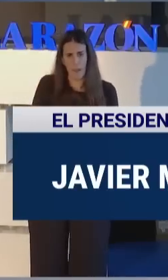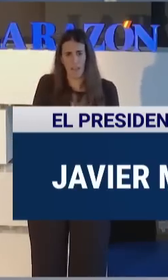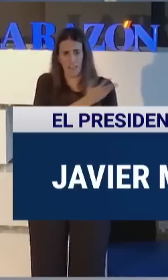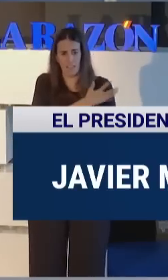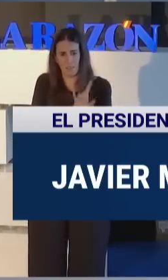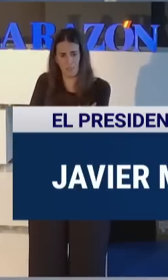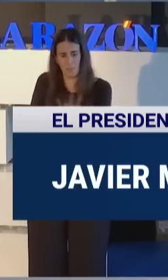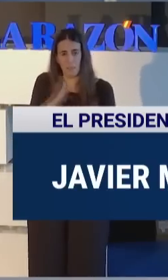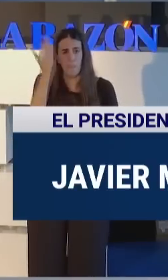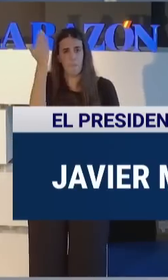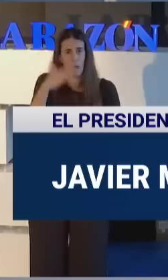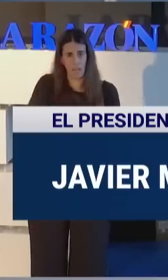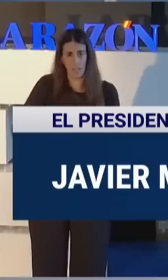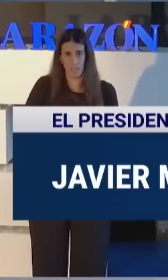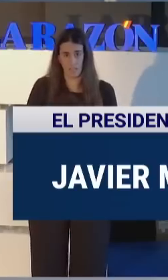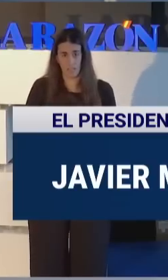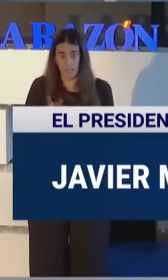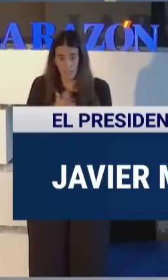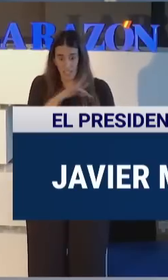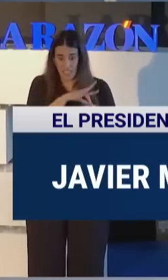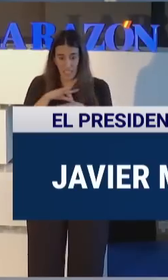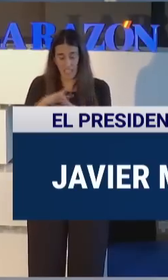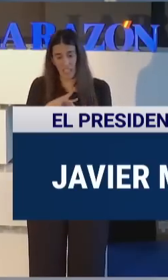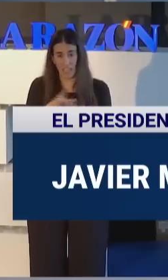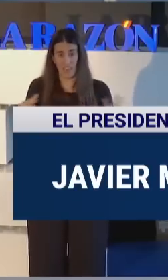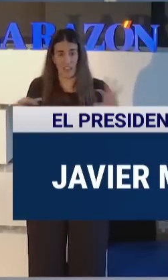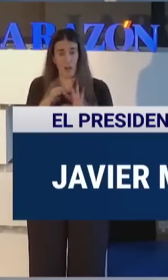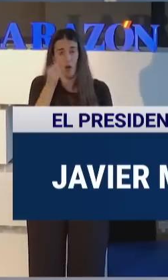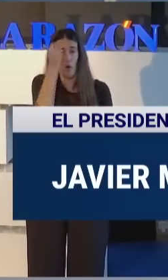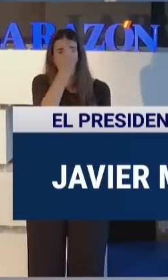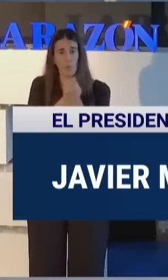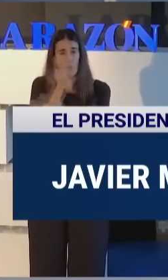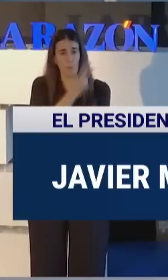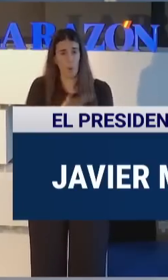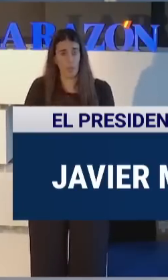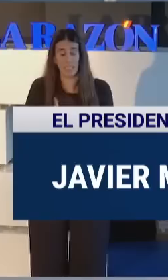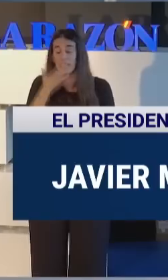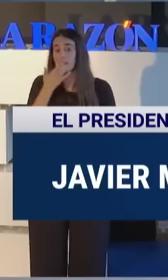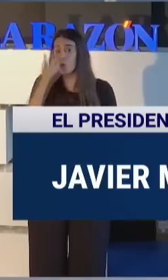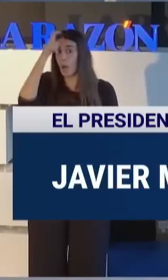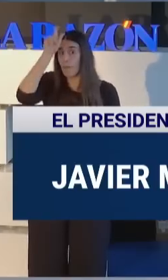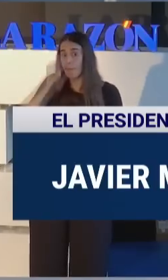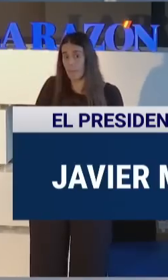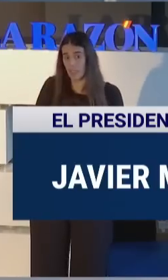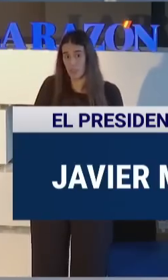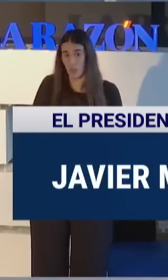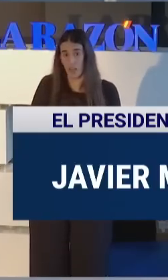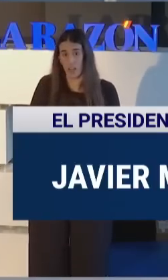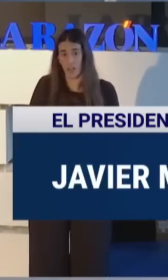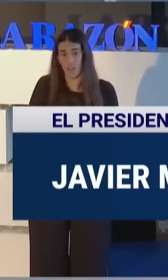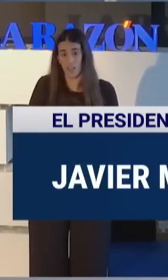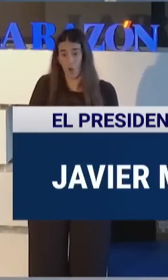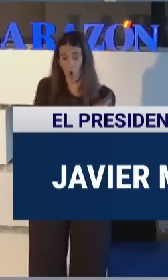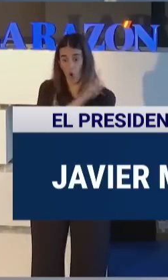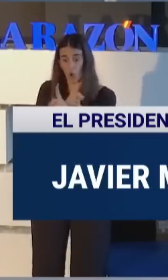mal. Entonces eso es una guía de la política económica. Y cuando uno le saca la pata opresora del